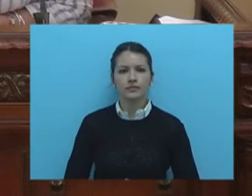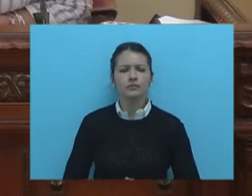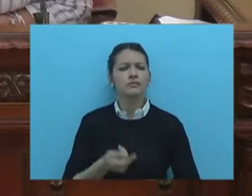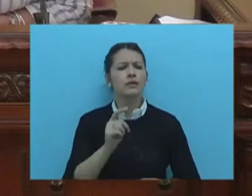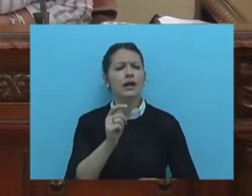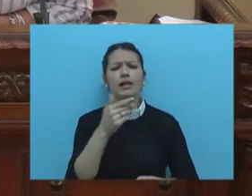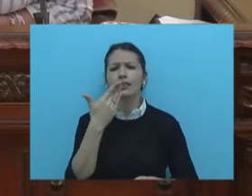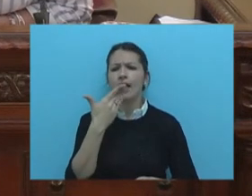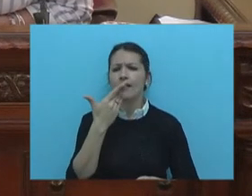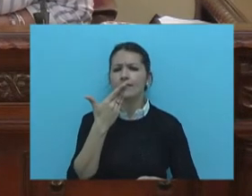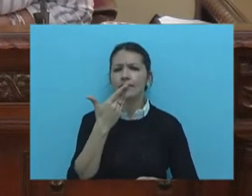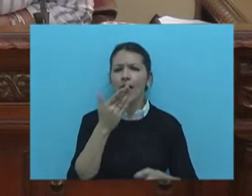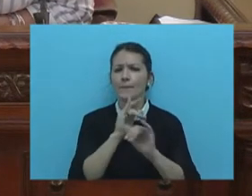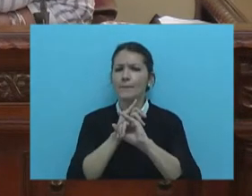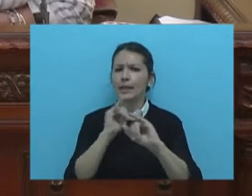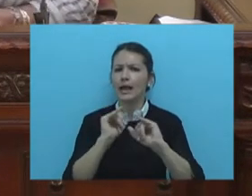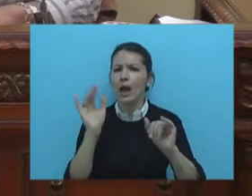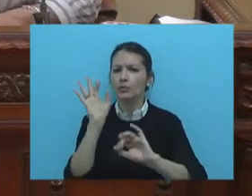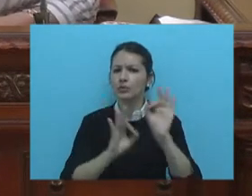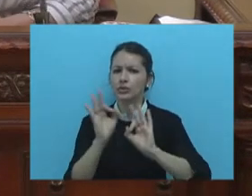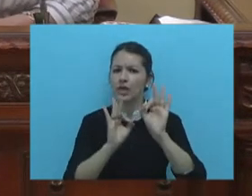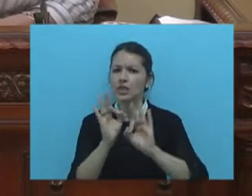para argumentar el proyecto?